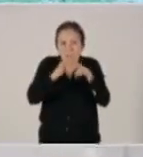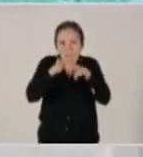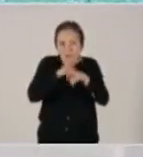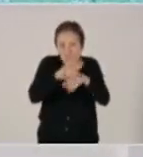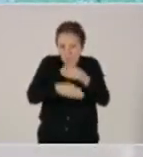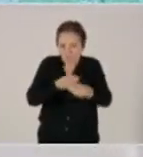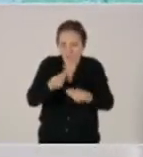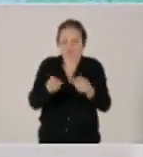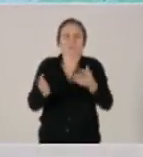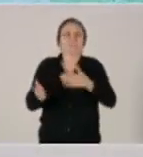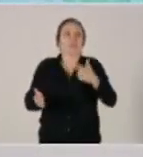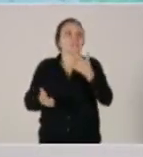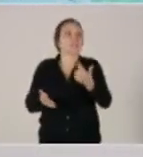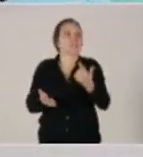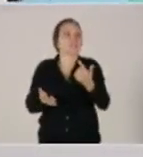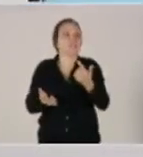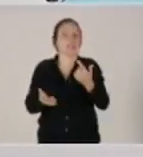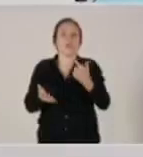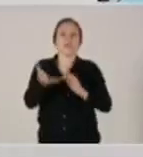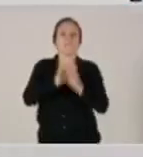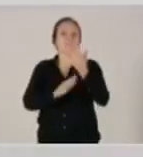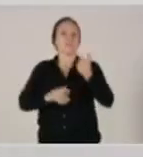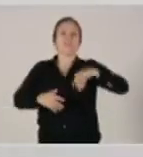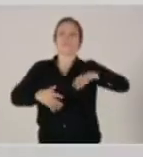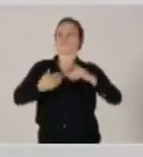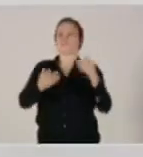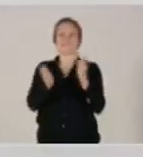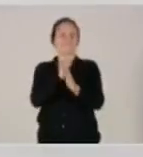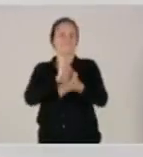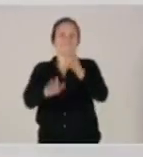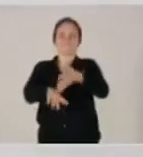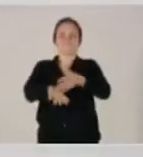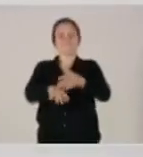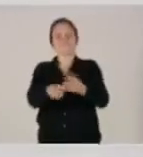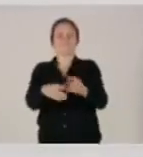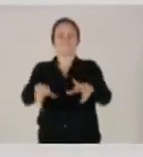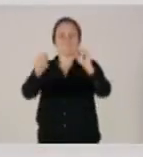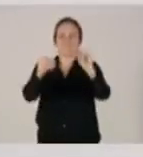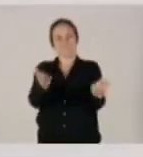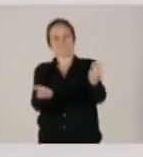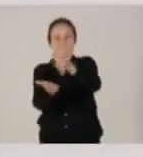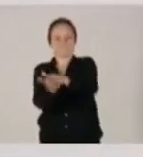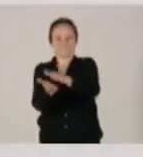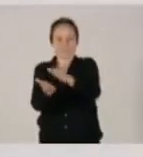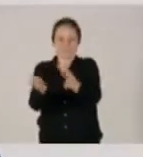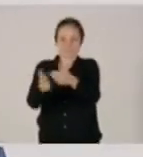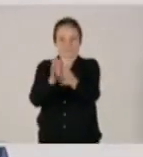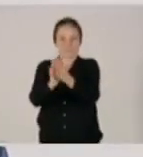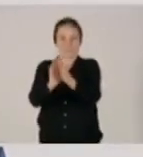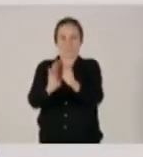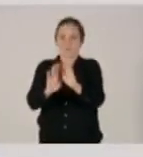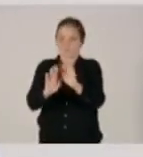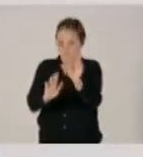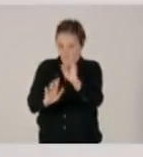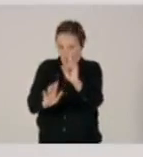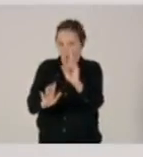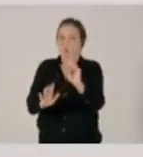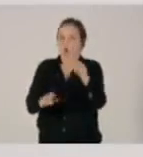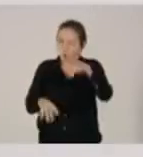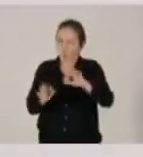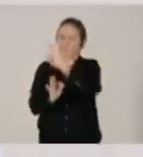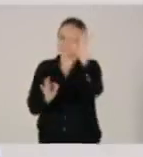es que realmente no no lo tenemos totalmente agarrado hoy ha sido un día muy bueno de trabajo muy muy bueno en esta zona pero realmente sigue